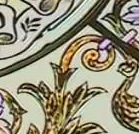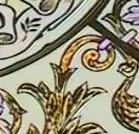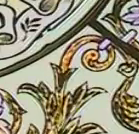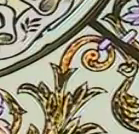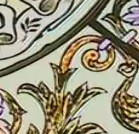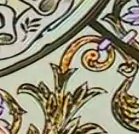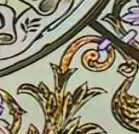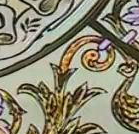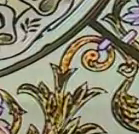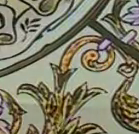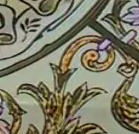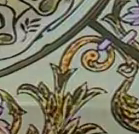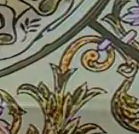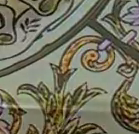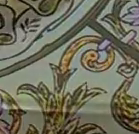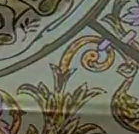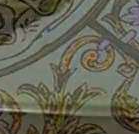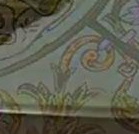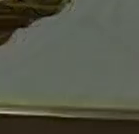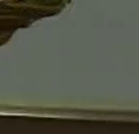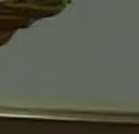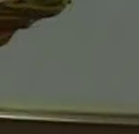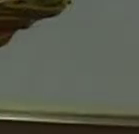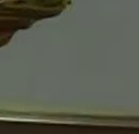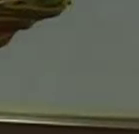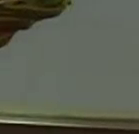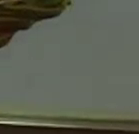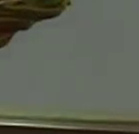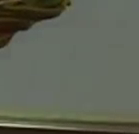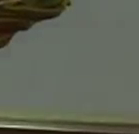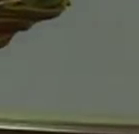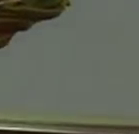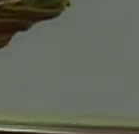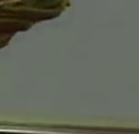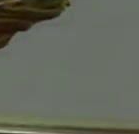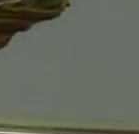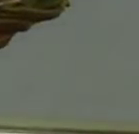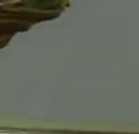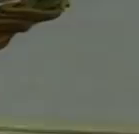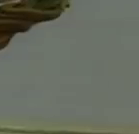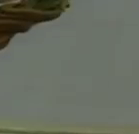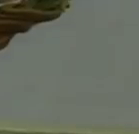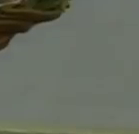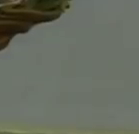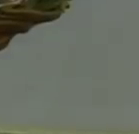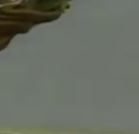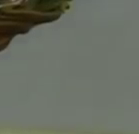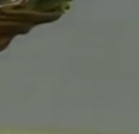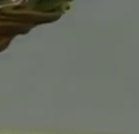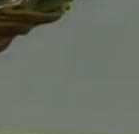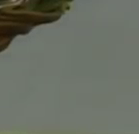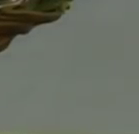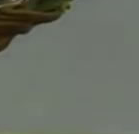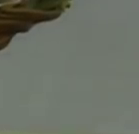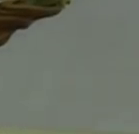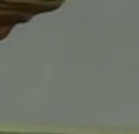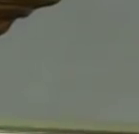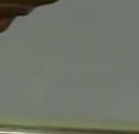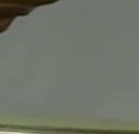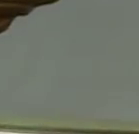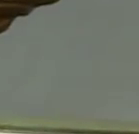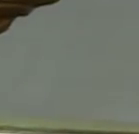de Asuntos Internacionales de la Asamblea Nacional Constituyente, Adán Chávez, quien decía, por supuesto, que era